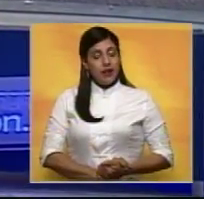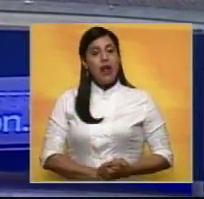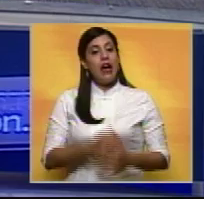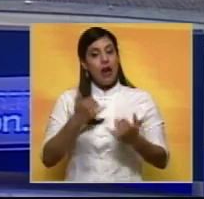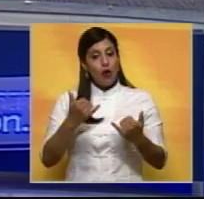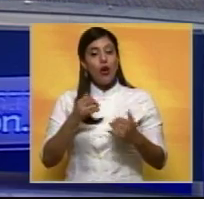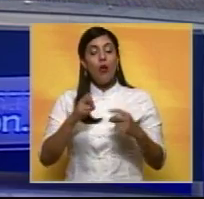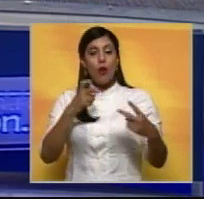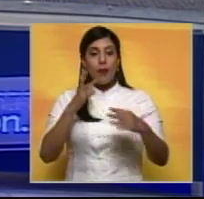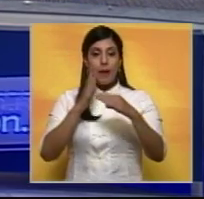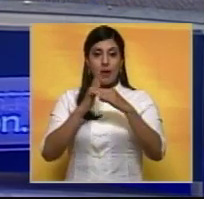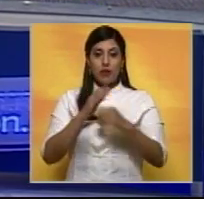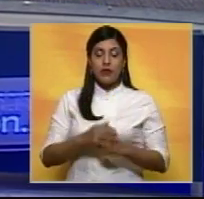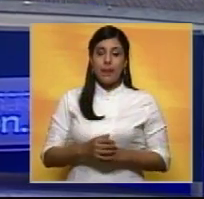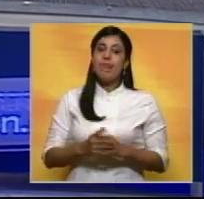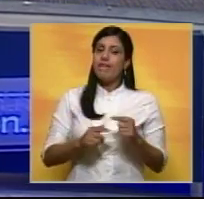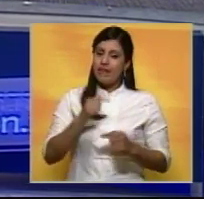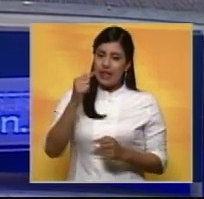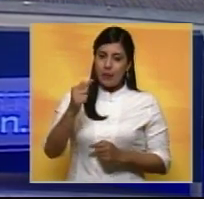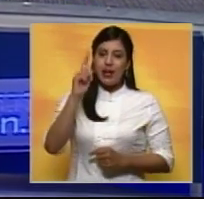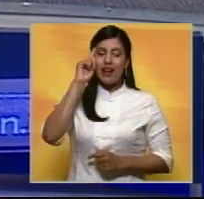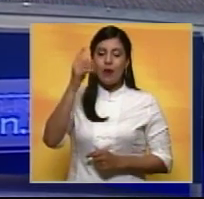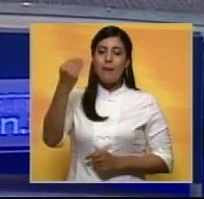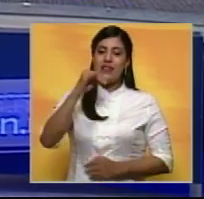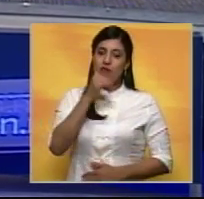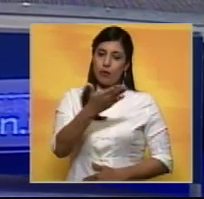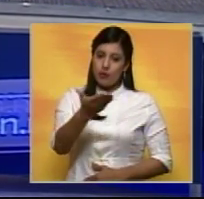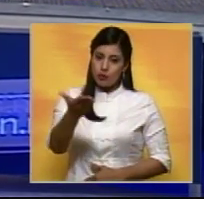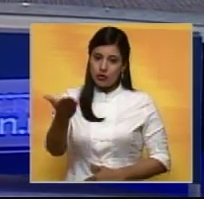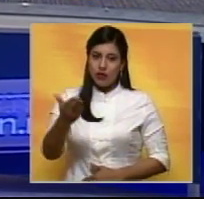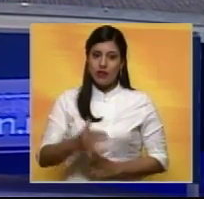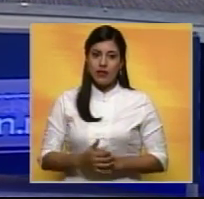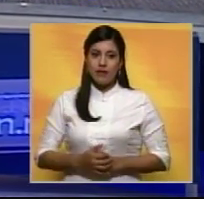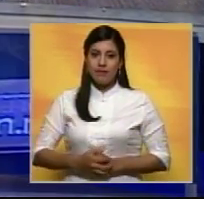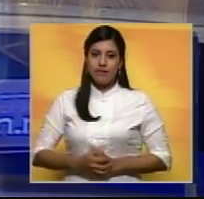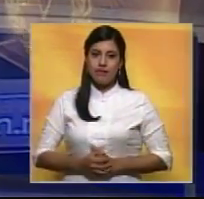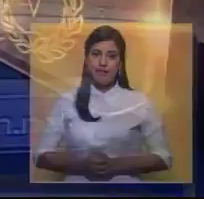Vamos a realizar una nueva pausa. Y recuerden que regresamos con más información.